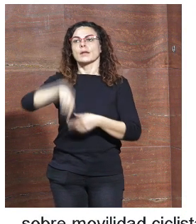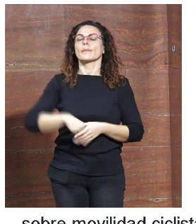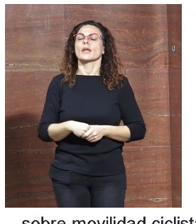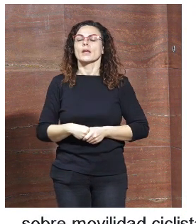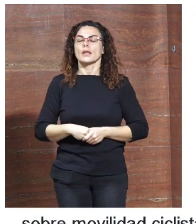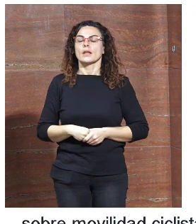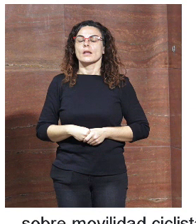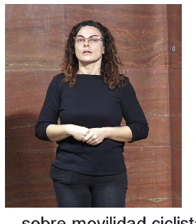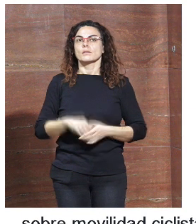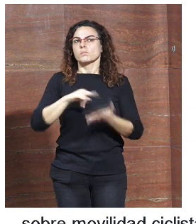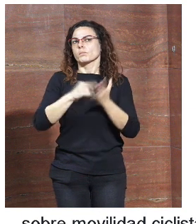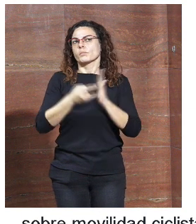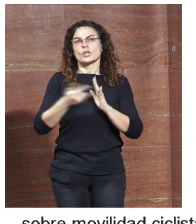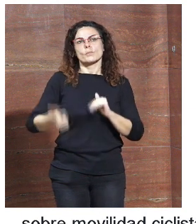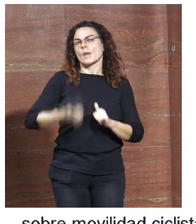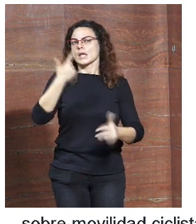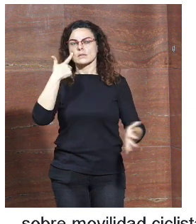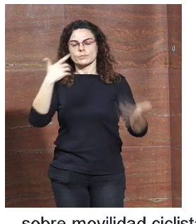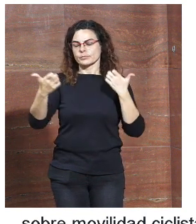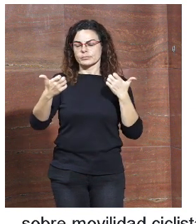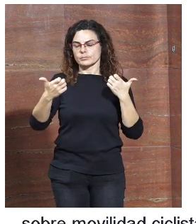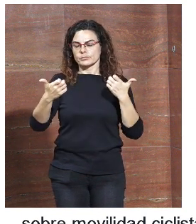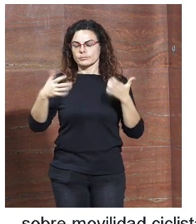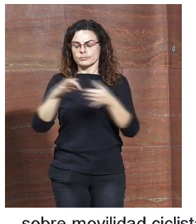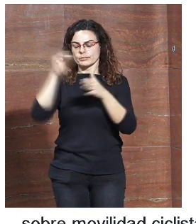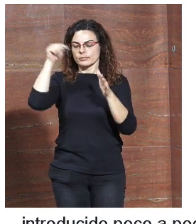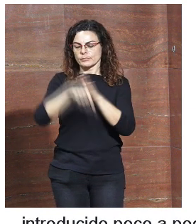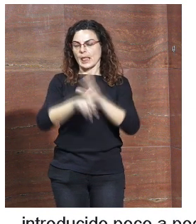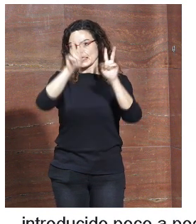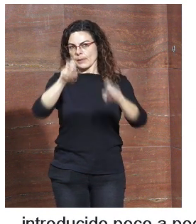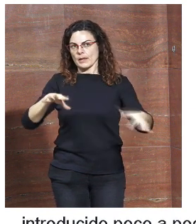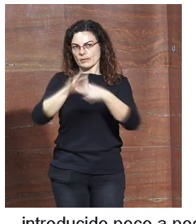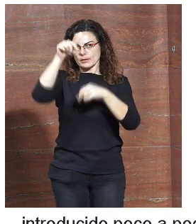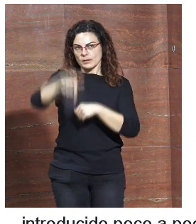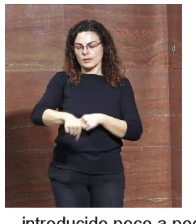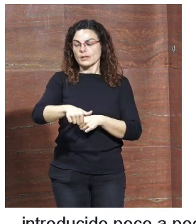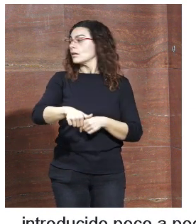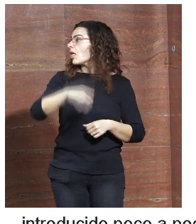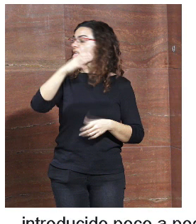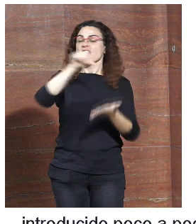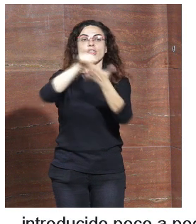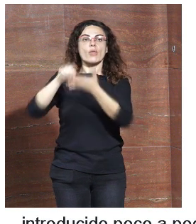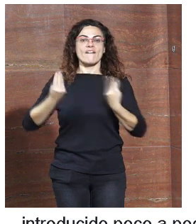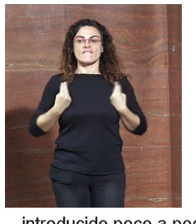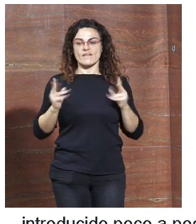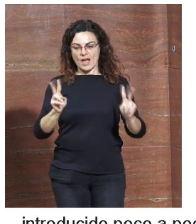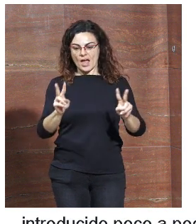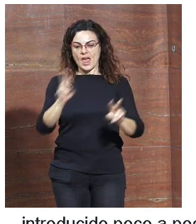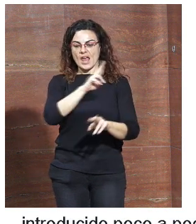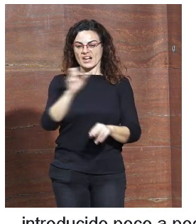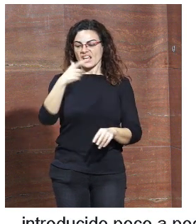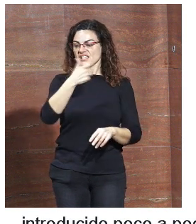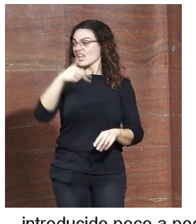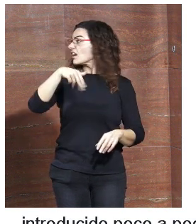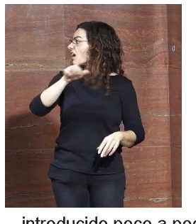proyecto más, que este sí que va a la raíz del tema, ¿no?, es el Ciudad Viva, el Regenerem, que